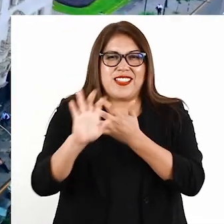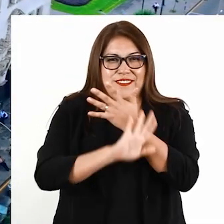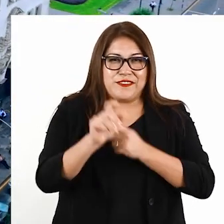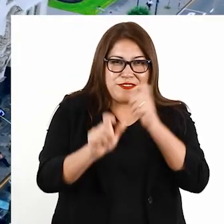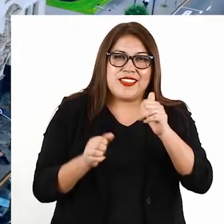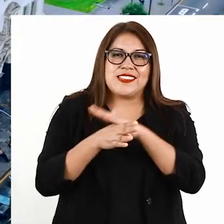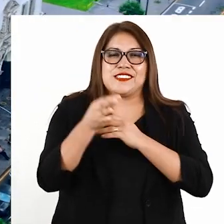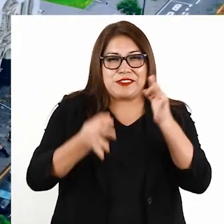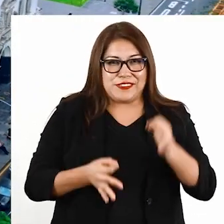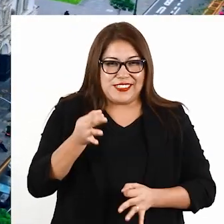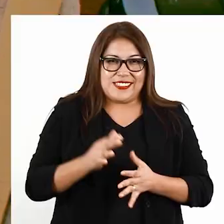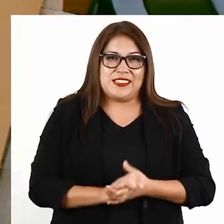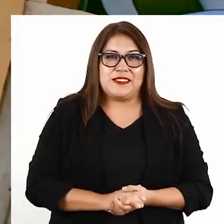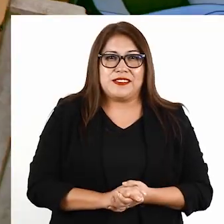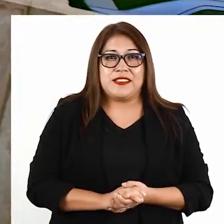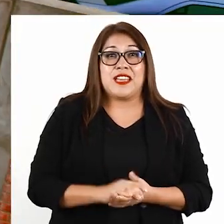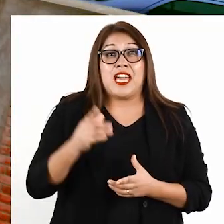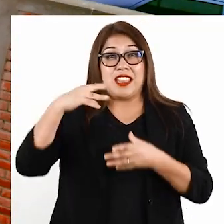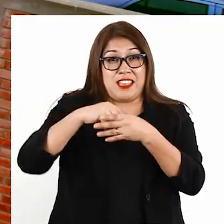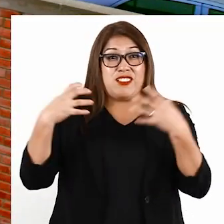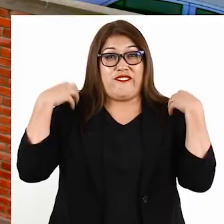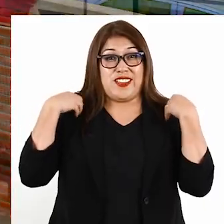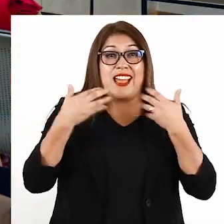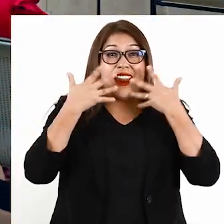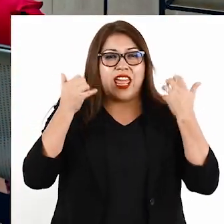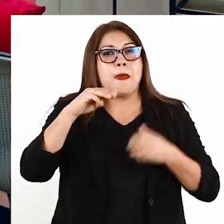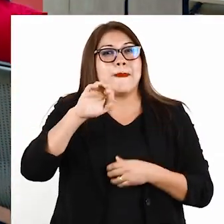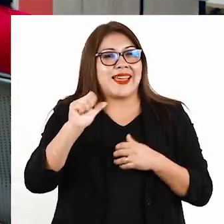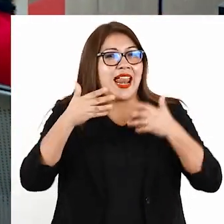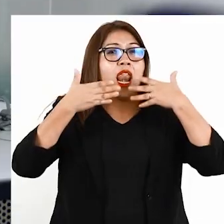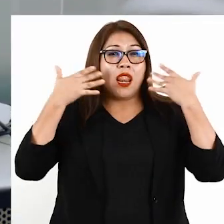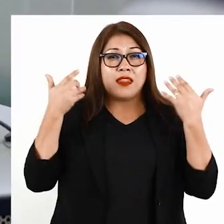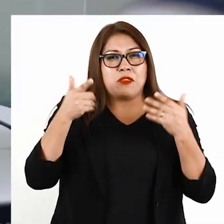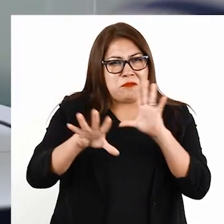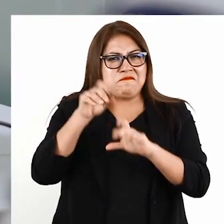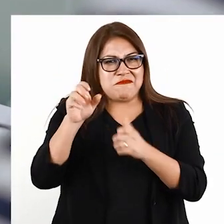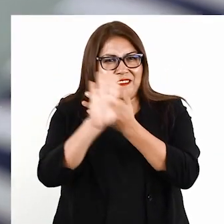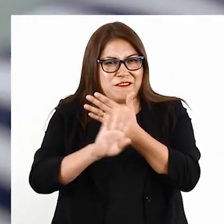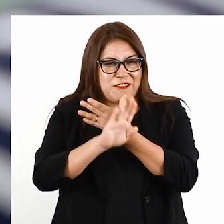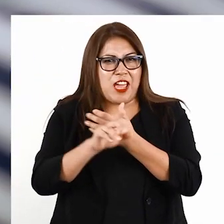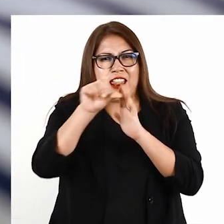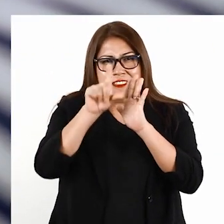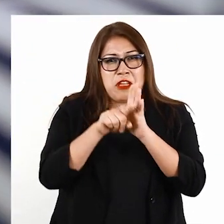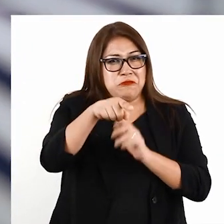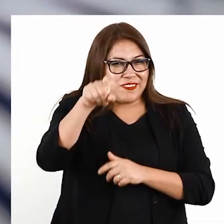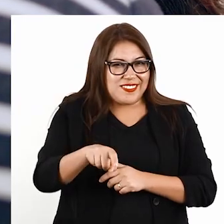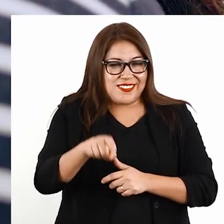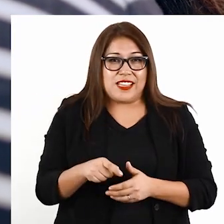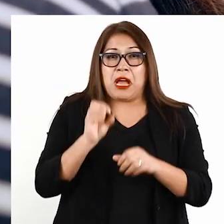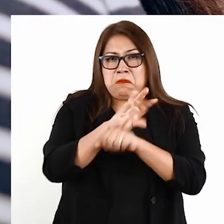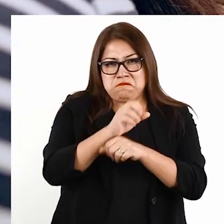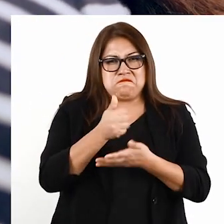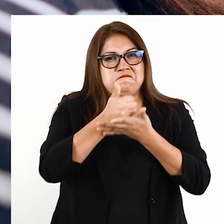Defensa Pública y Acceso a la Justicia. En nuestros centros Alegra y Mega Alegra puedes encontrar la defensa jurídica que necesitas.